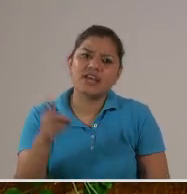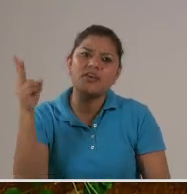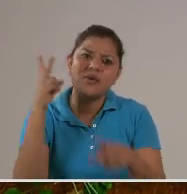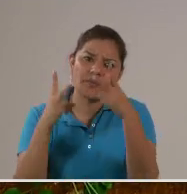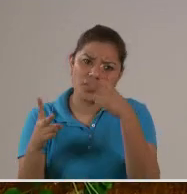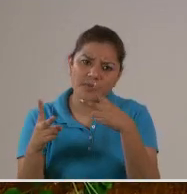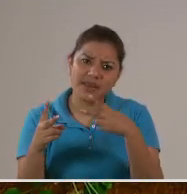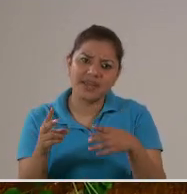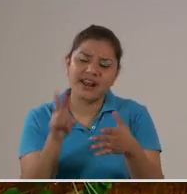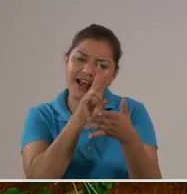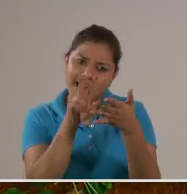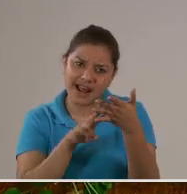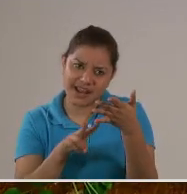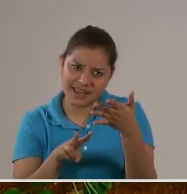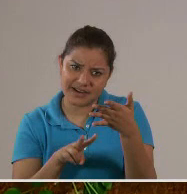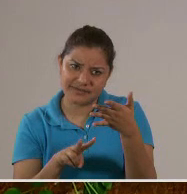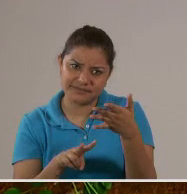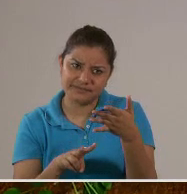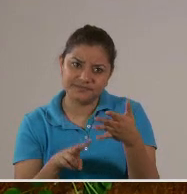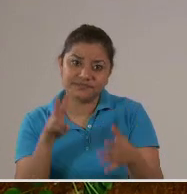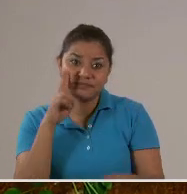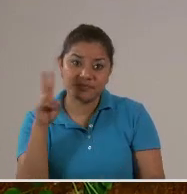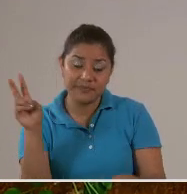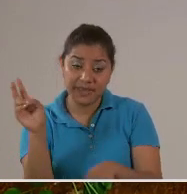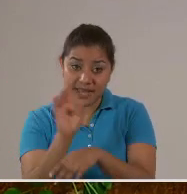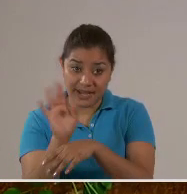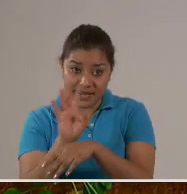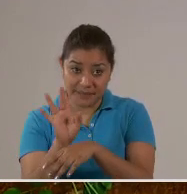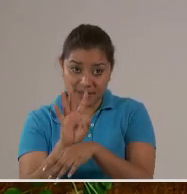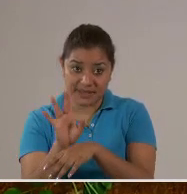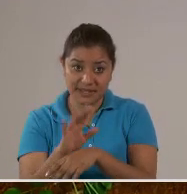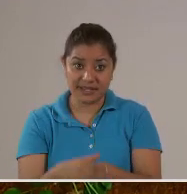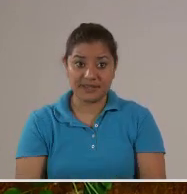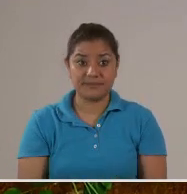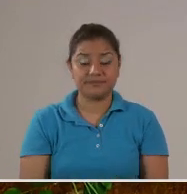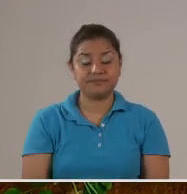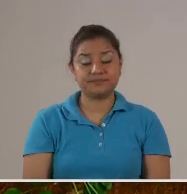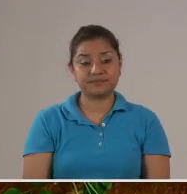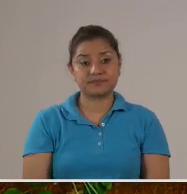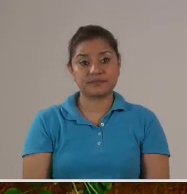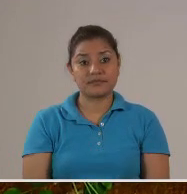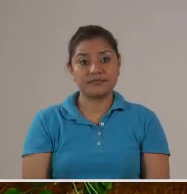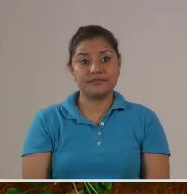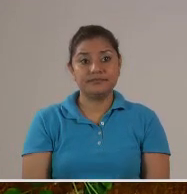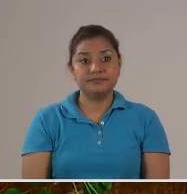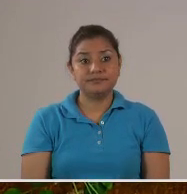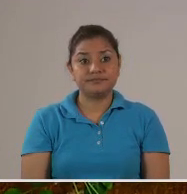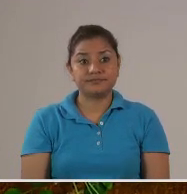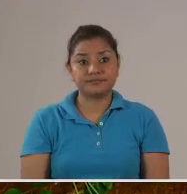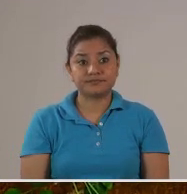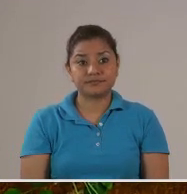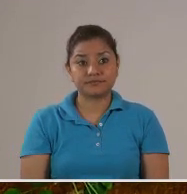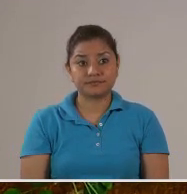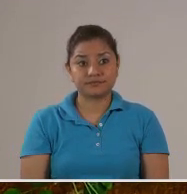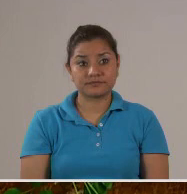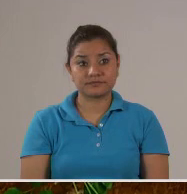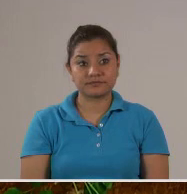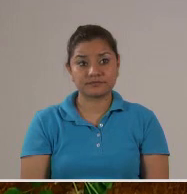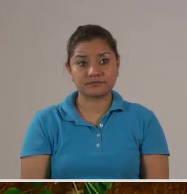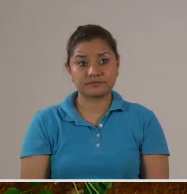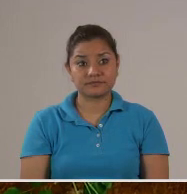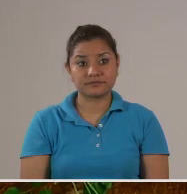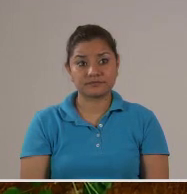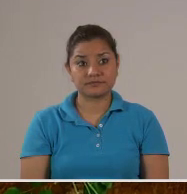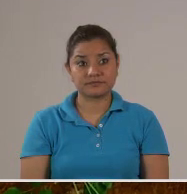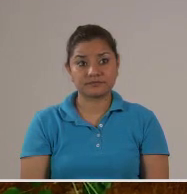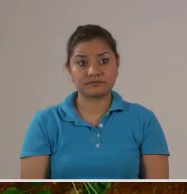deja avanzar se considera discriminación a toda distinción exclusión o restricción que basada en el origen